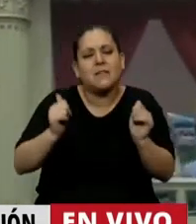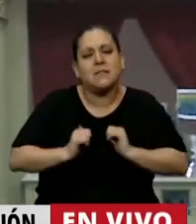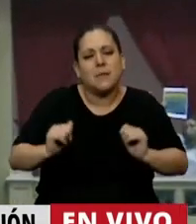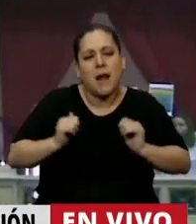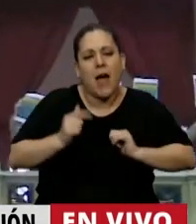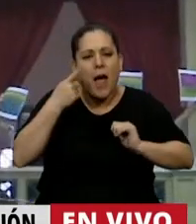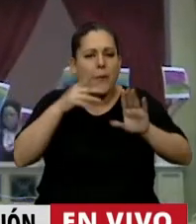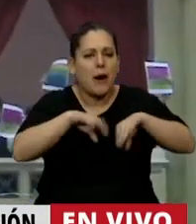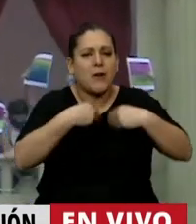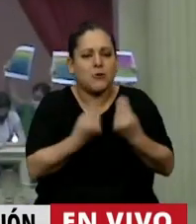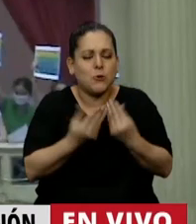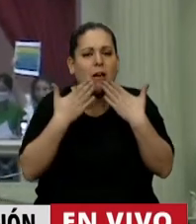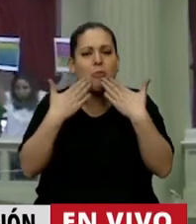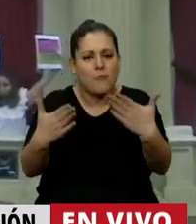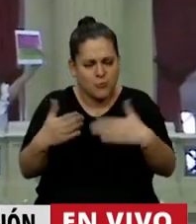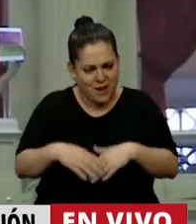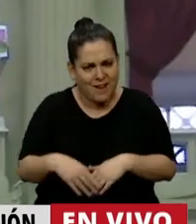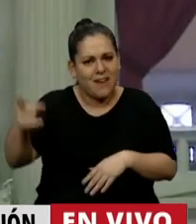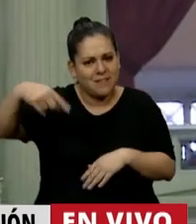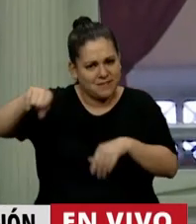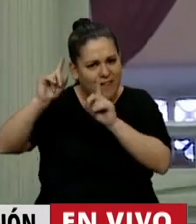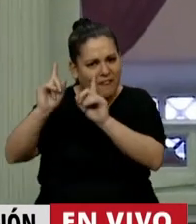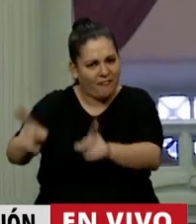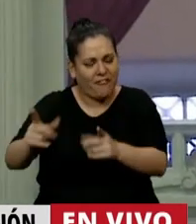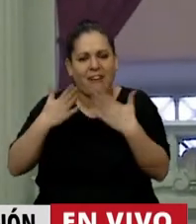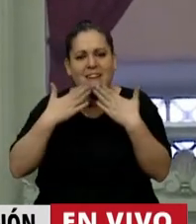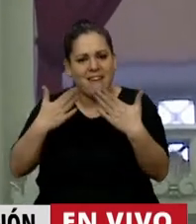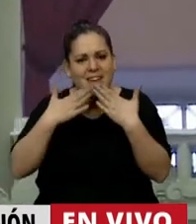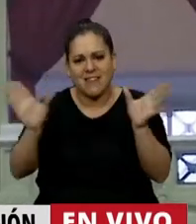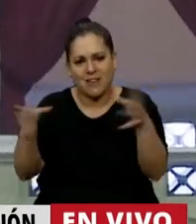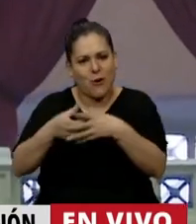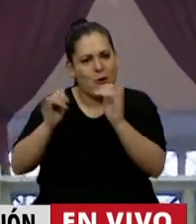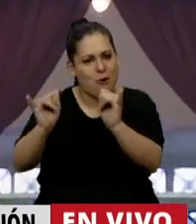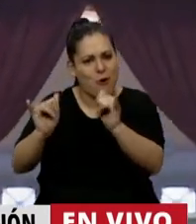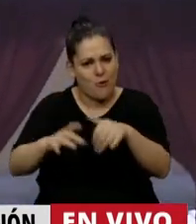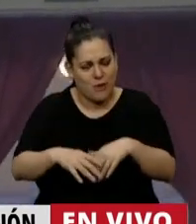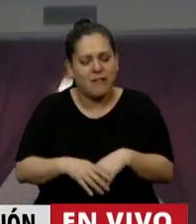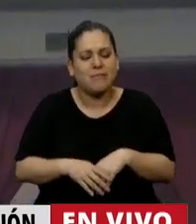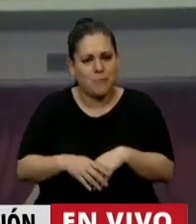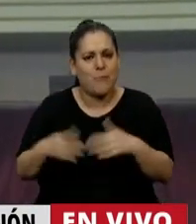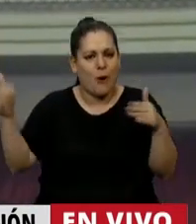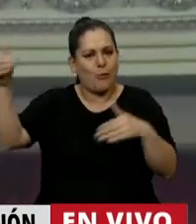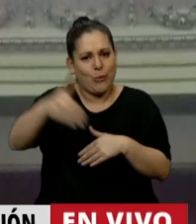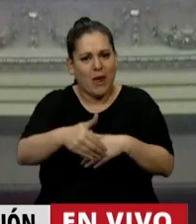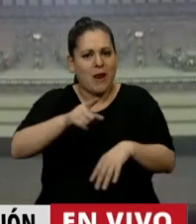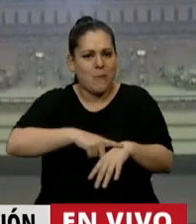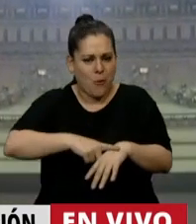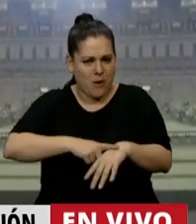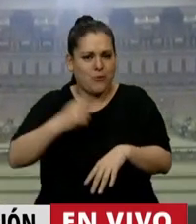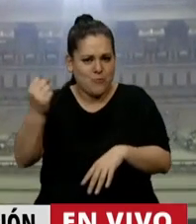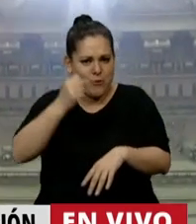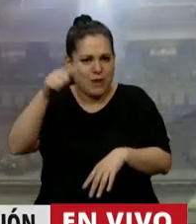resultado de esta ley muchas gracias muchísimas gracias a todos ustedes por estar acá en este momento en el